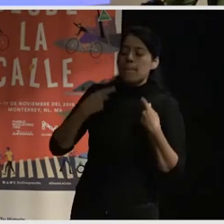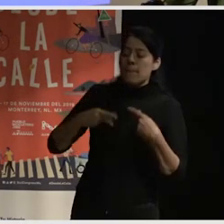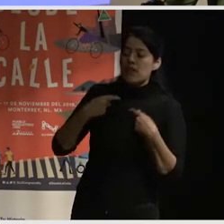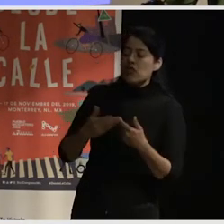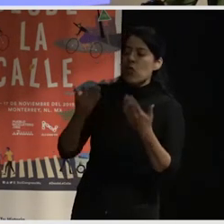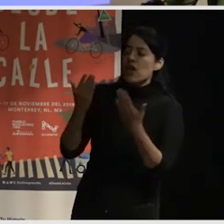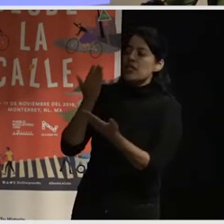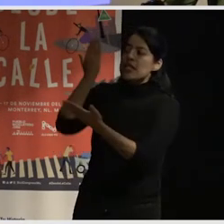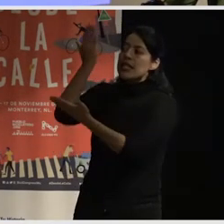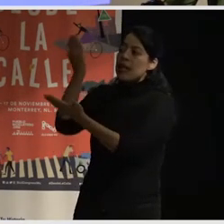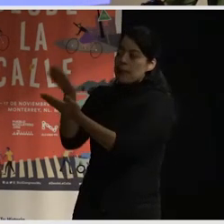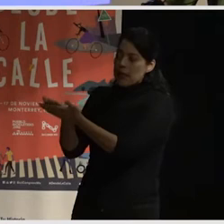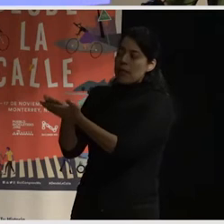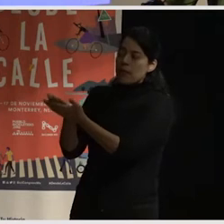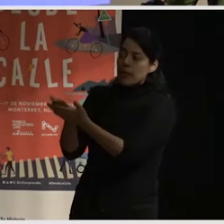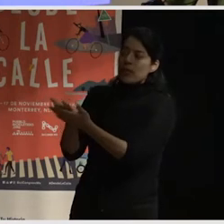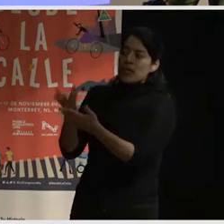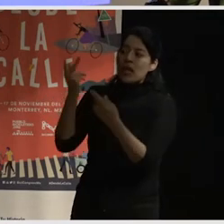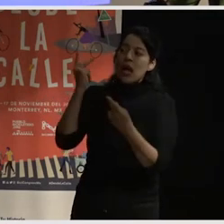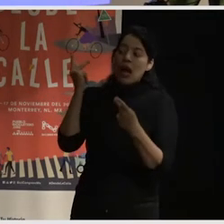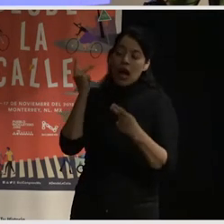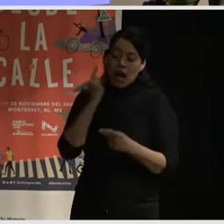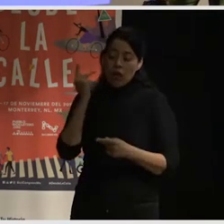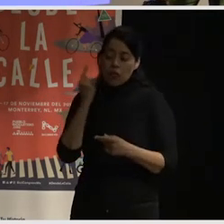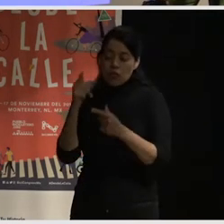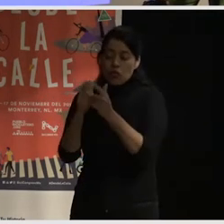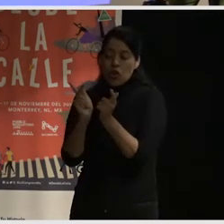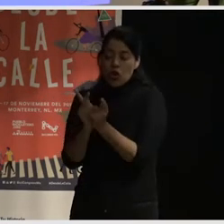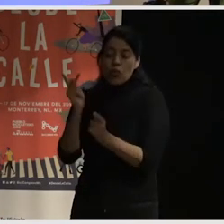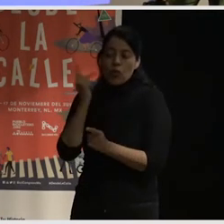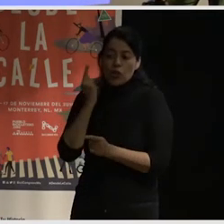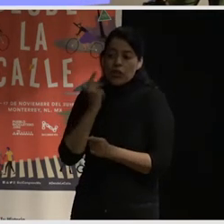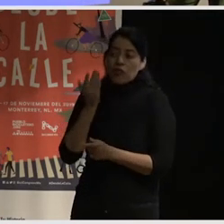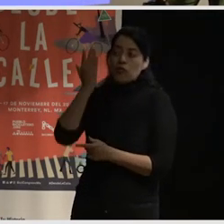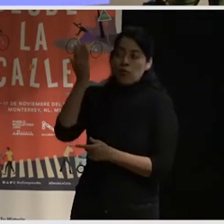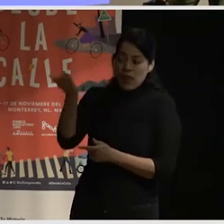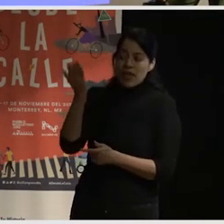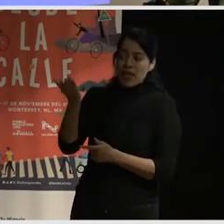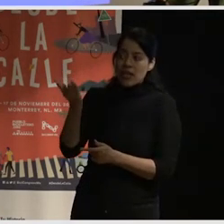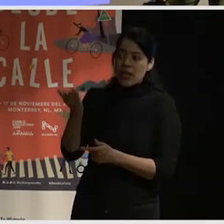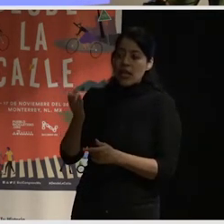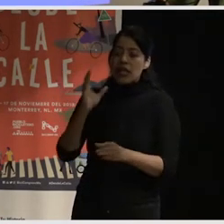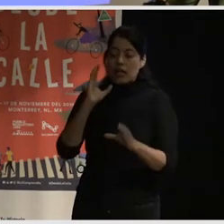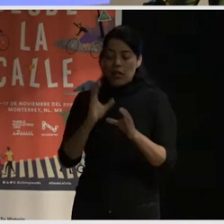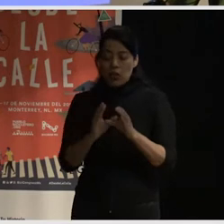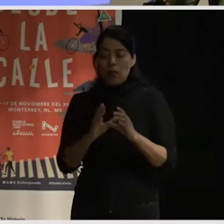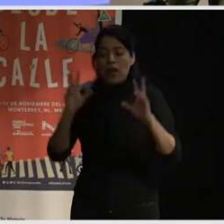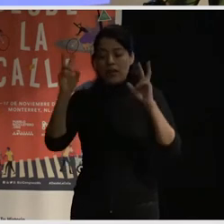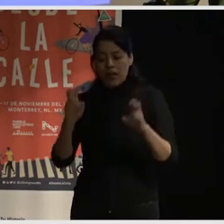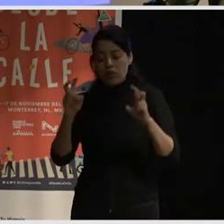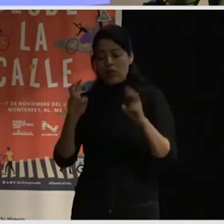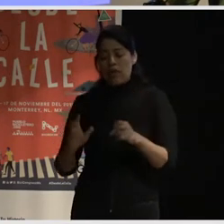posicionar al menos 9 la suficiente con el suficiente peso para que lo retomen los